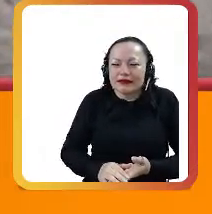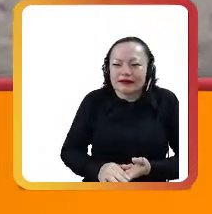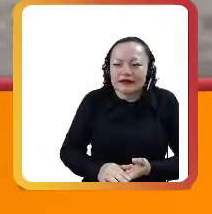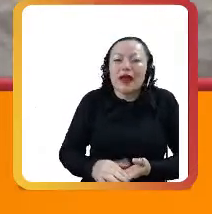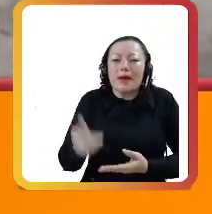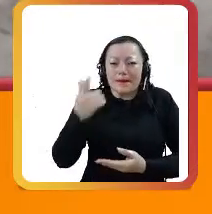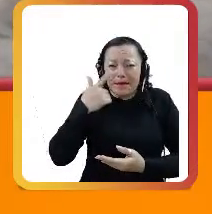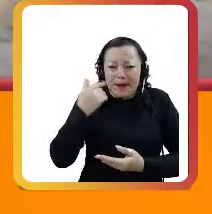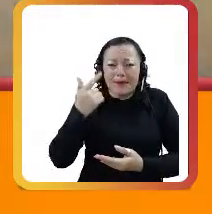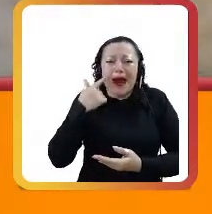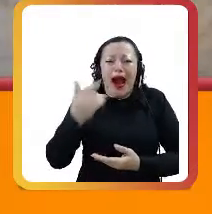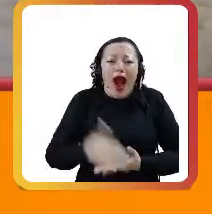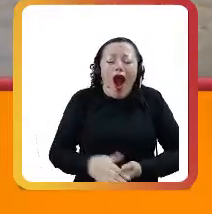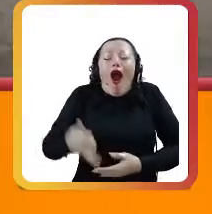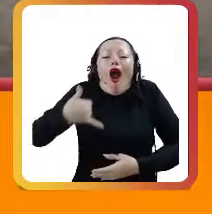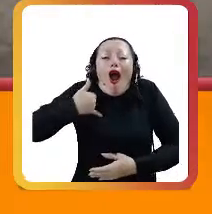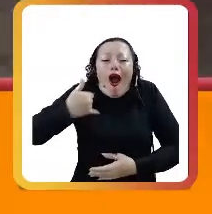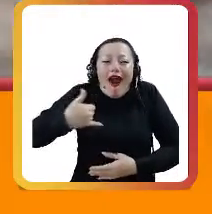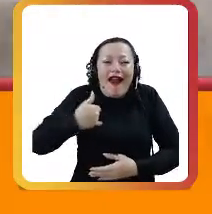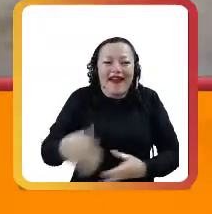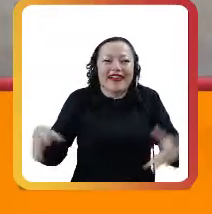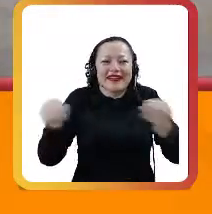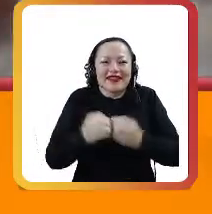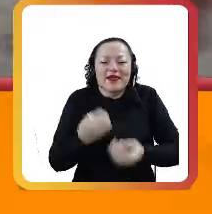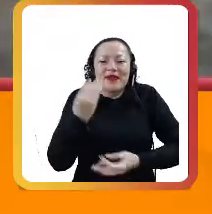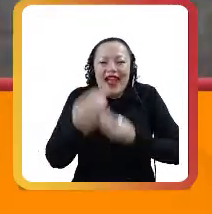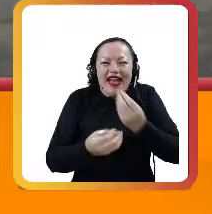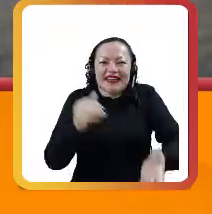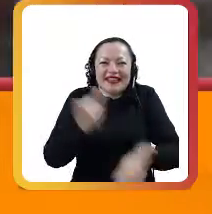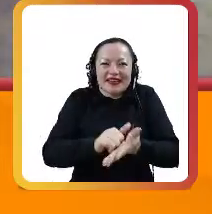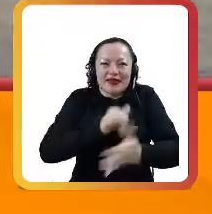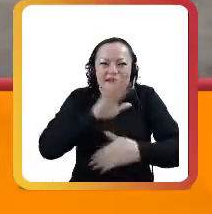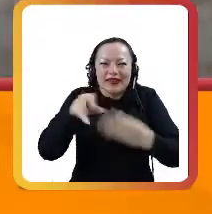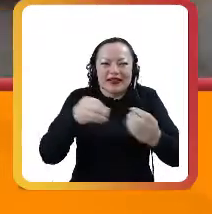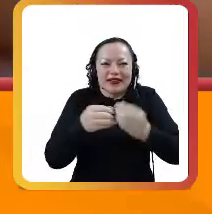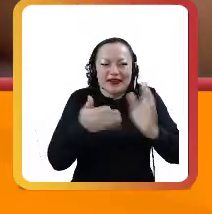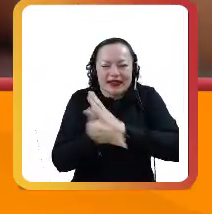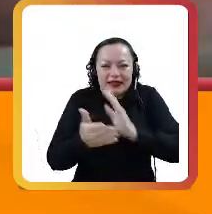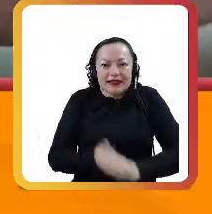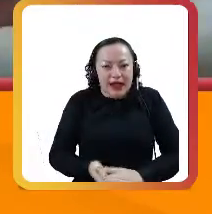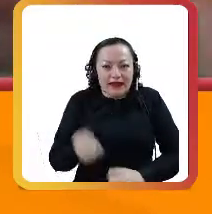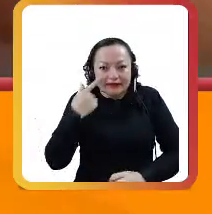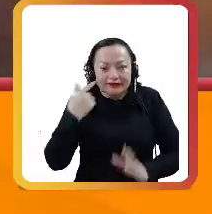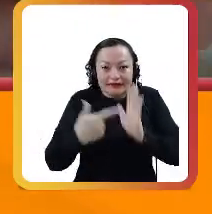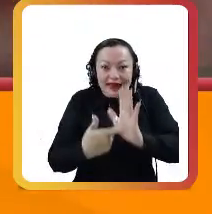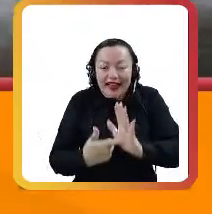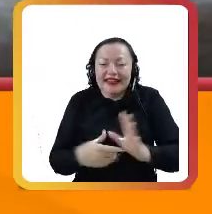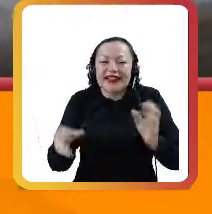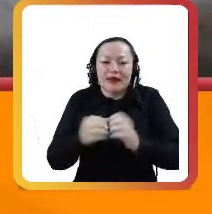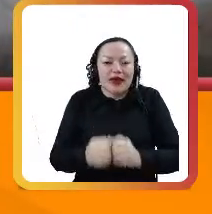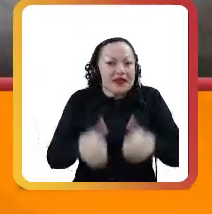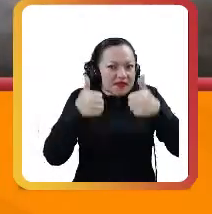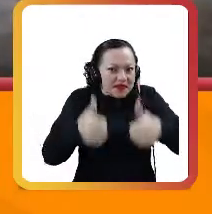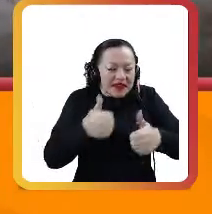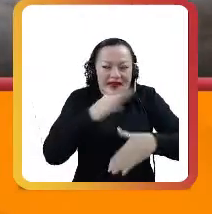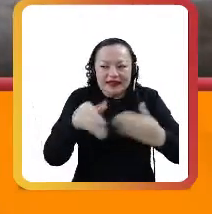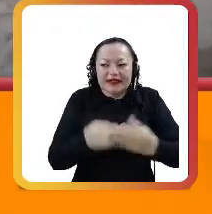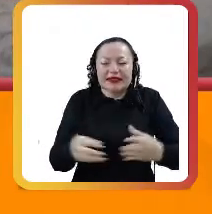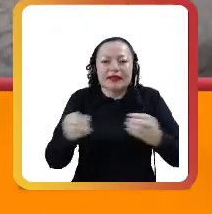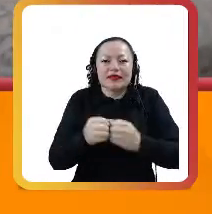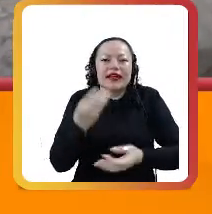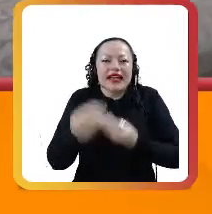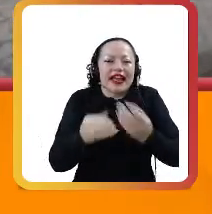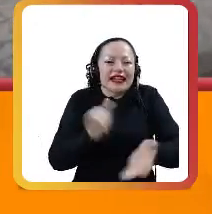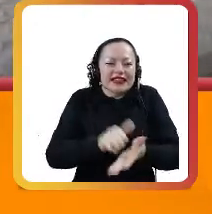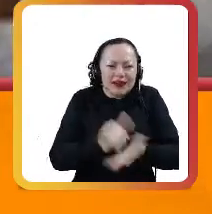papá joven le va a interesar hacer y experimentar la receta, a ver cómo nos va y bueno, hacer